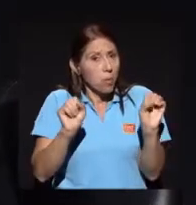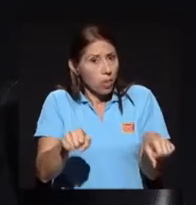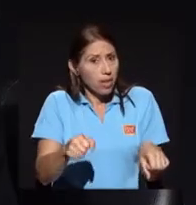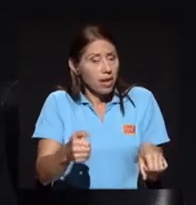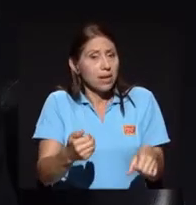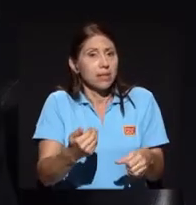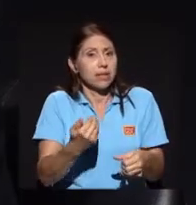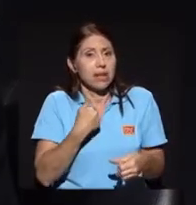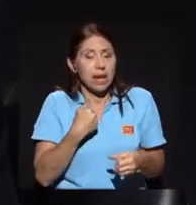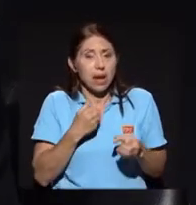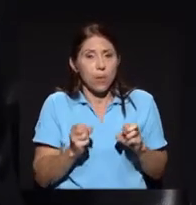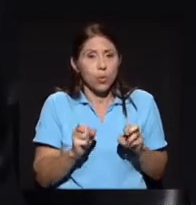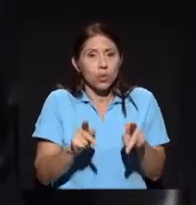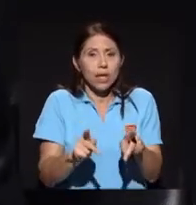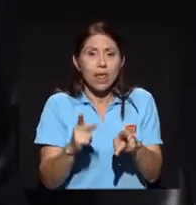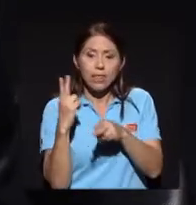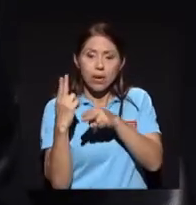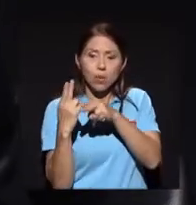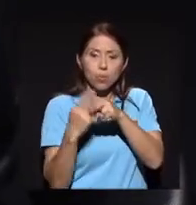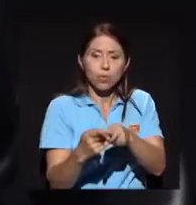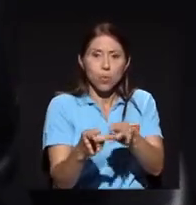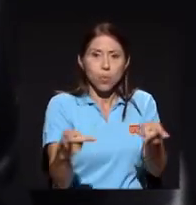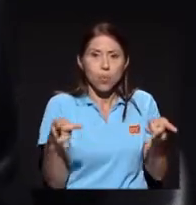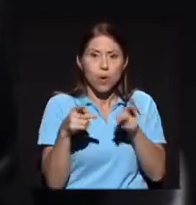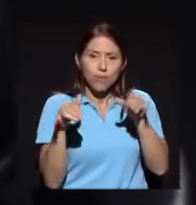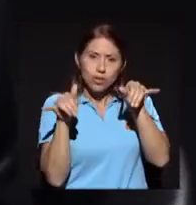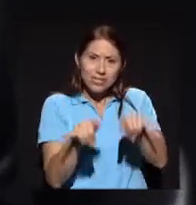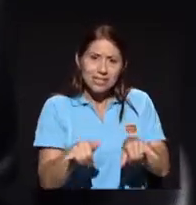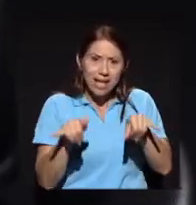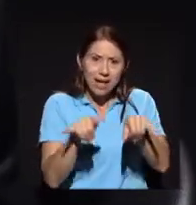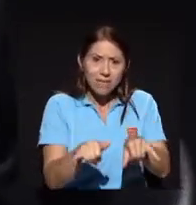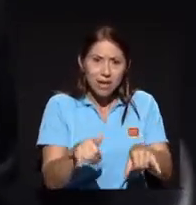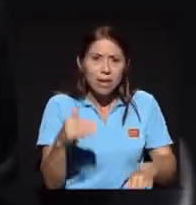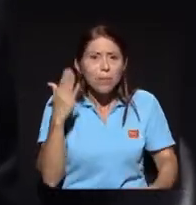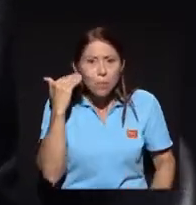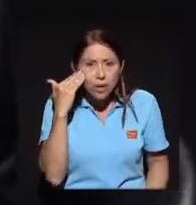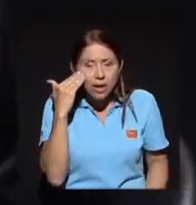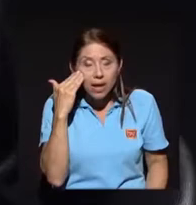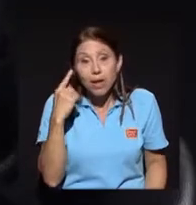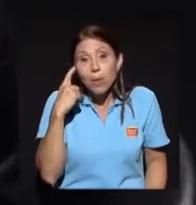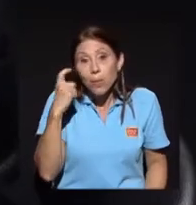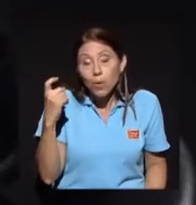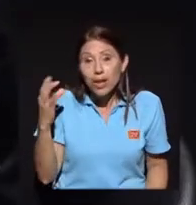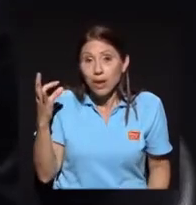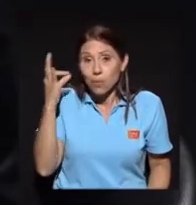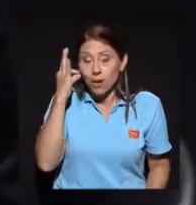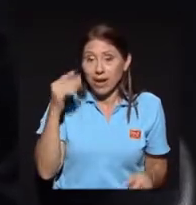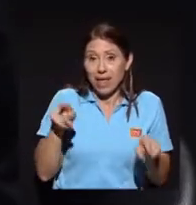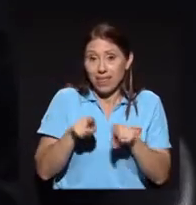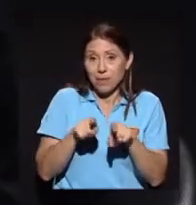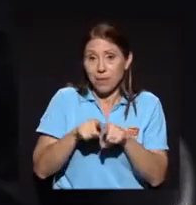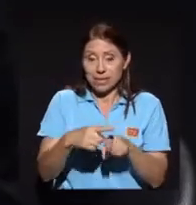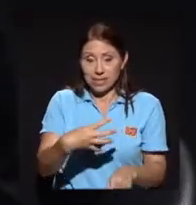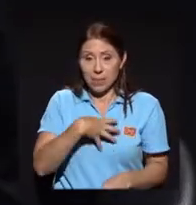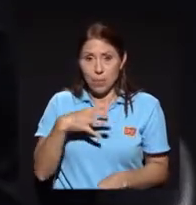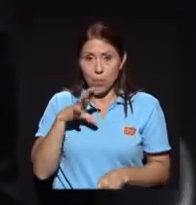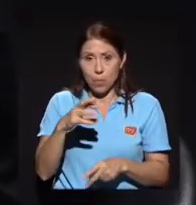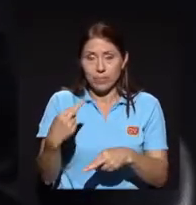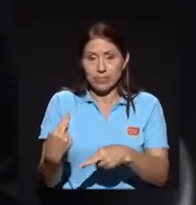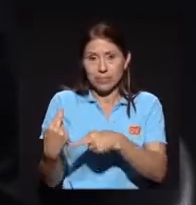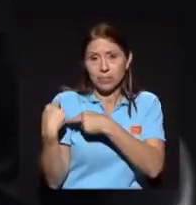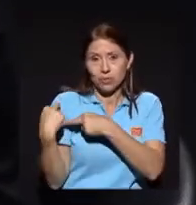estables básicamente porque tiene además de de sus responsabilidades una